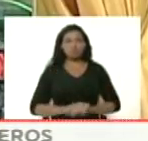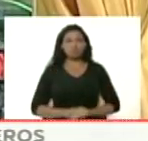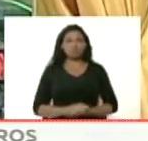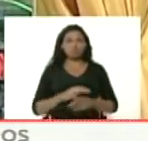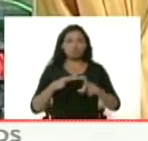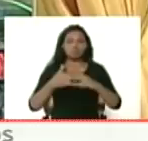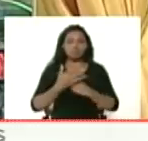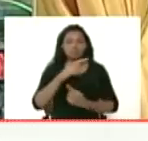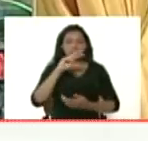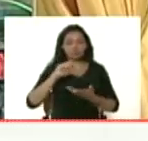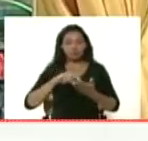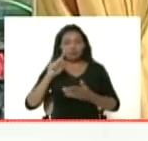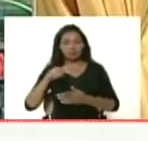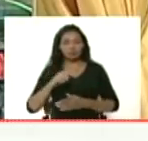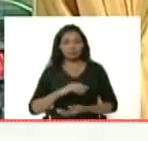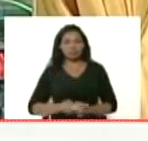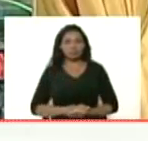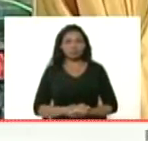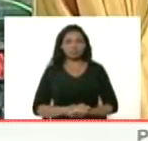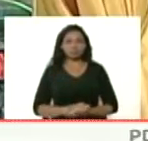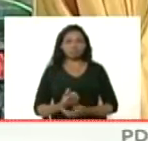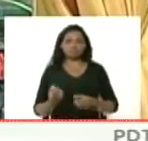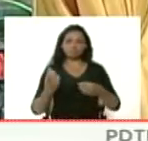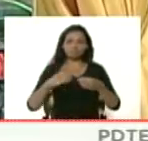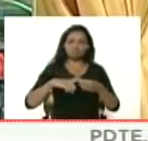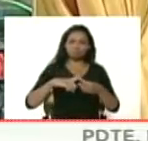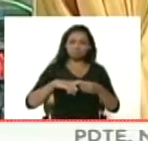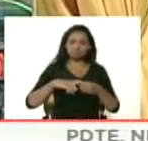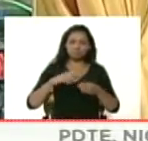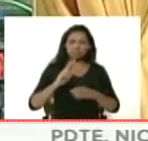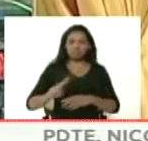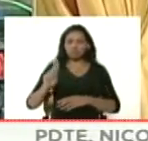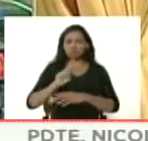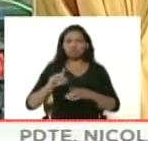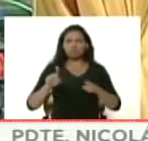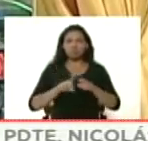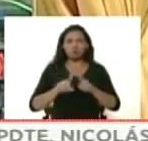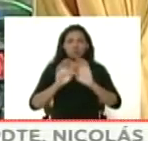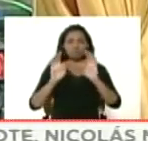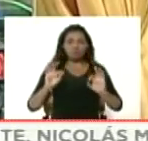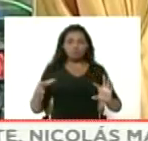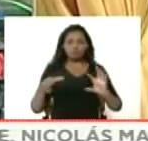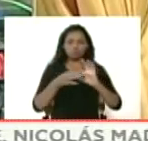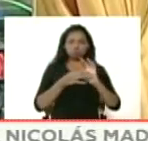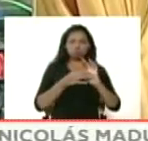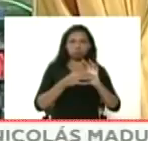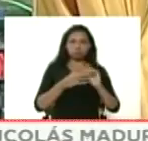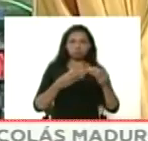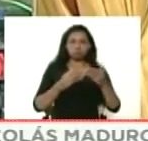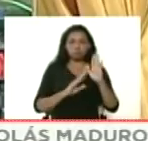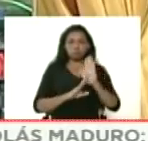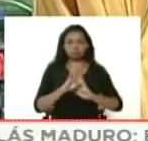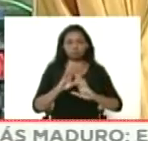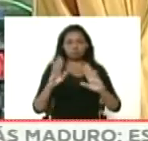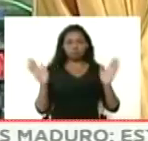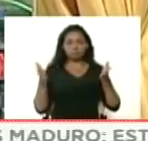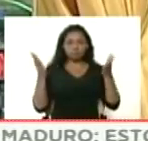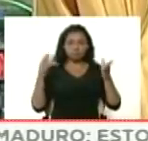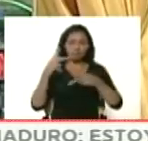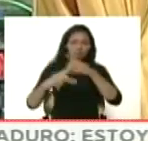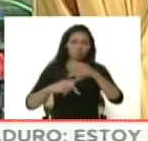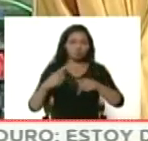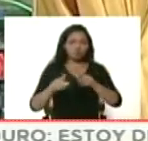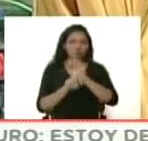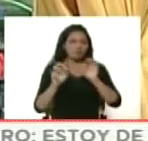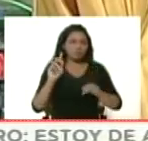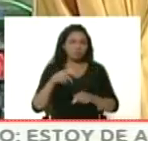edafoclimáticas nacionales y a la vez son útiles para ser cruzadas con otras razas de gran rendimiento y producir nuevas